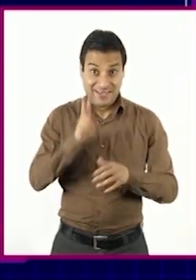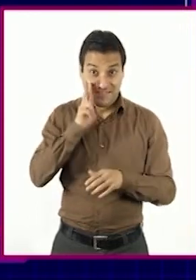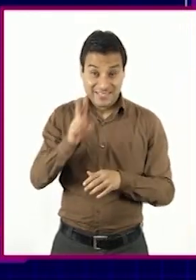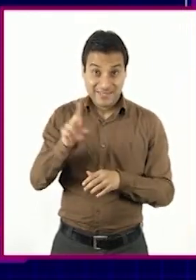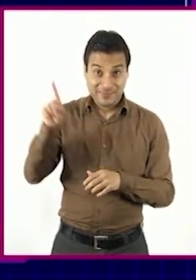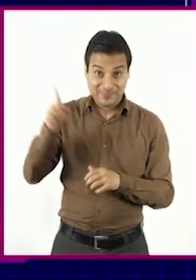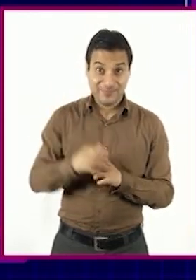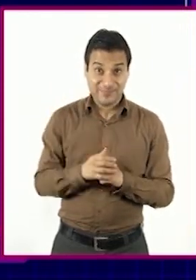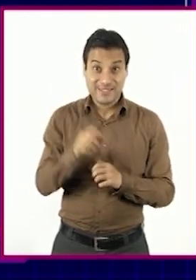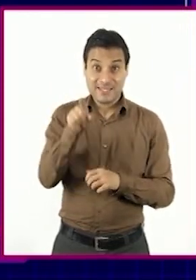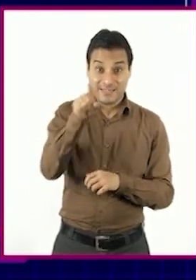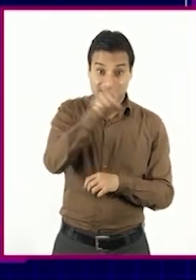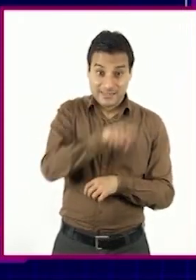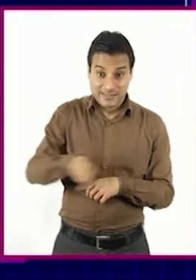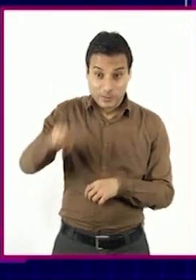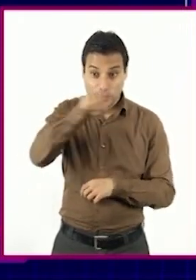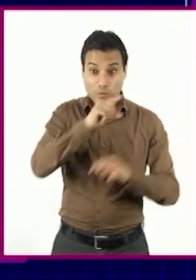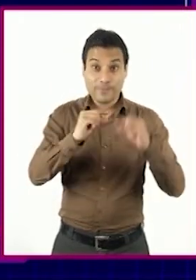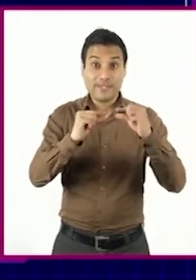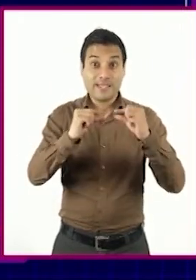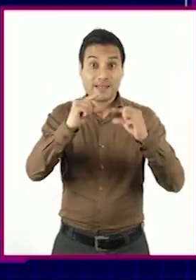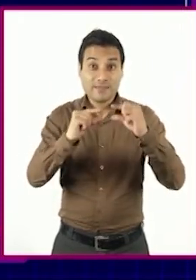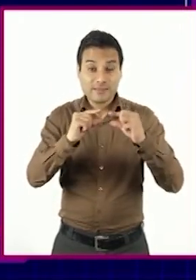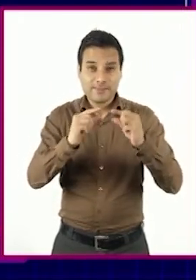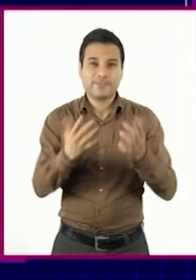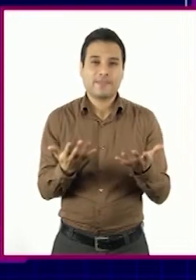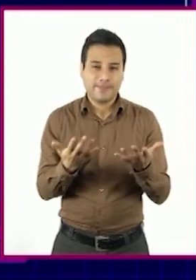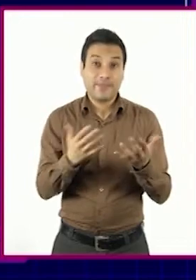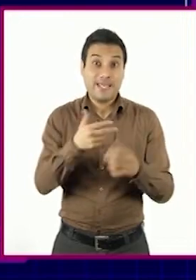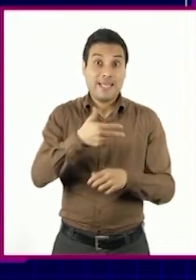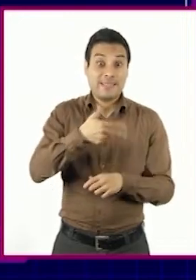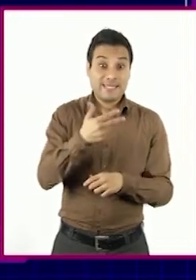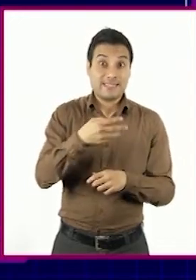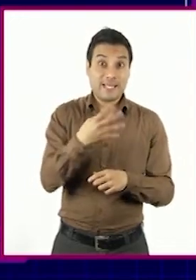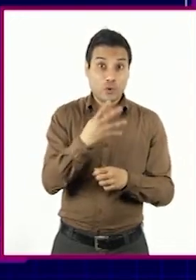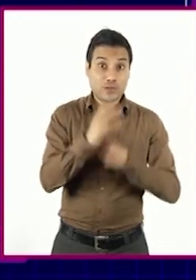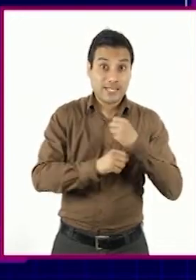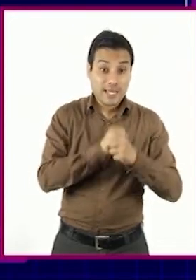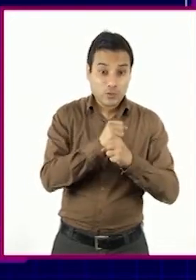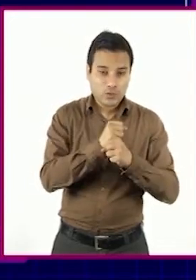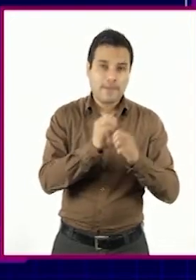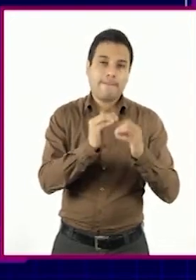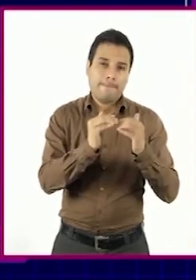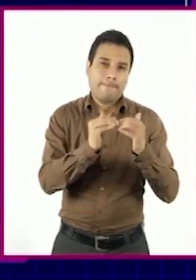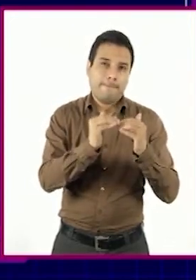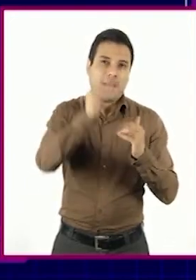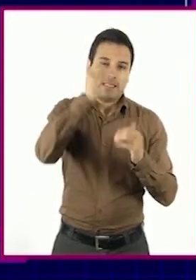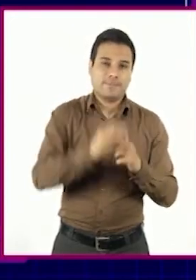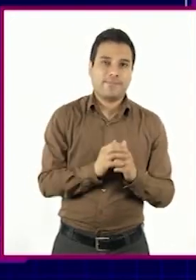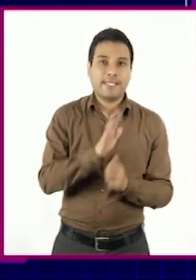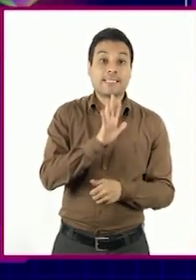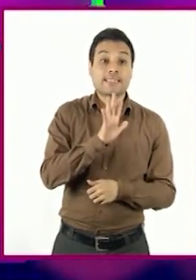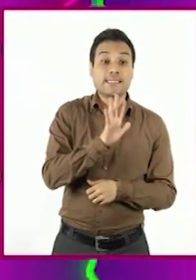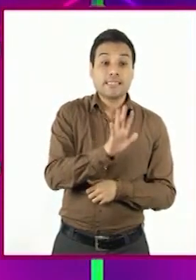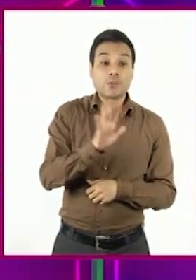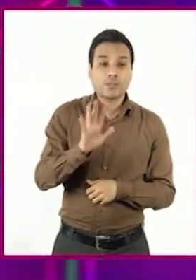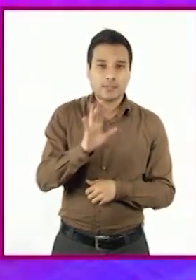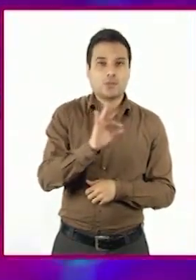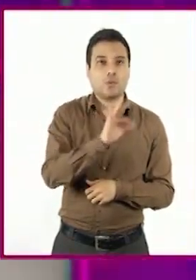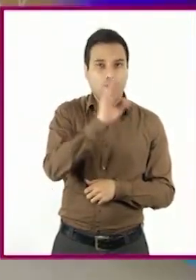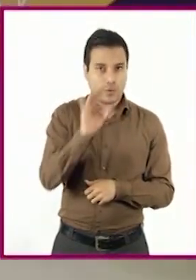la gráfica de barras, hay más alumnos con edades de 13 y 14 años, ya que representan el 55% del